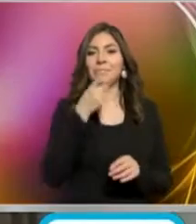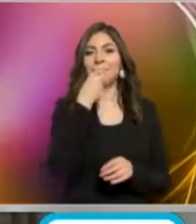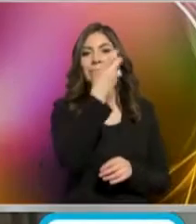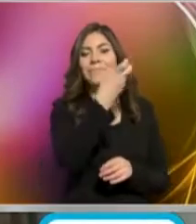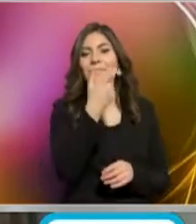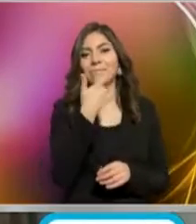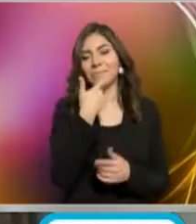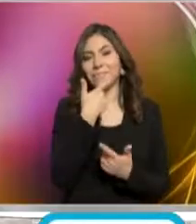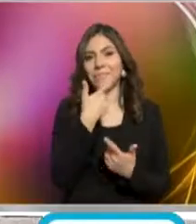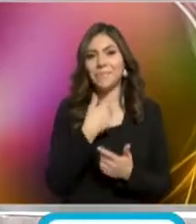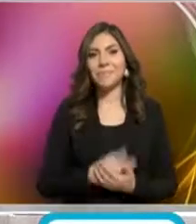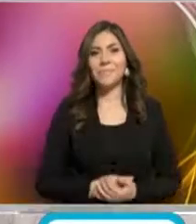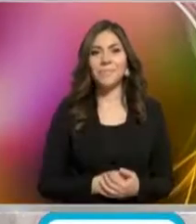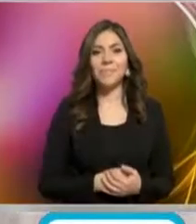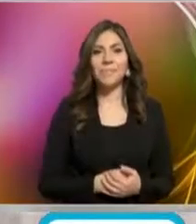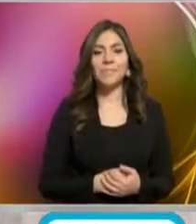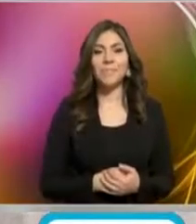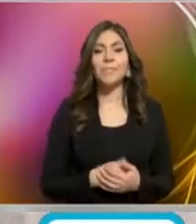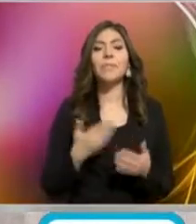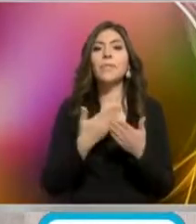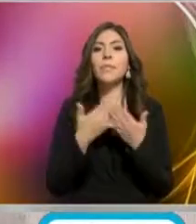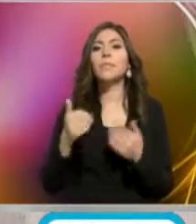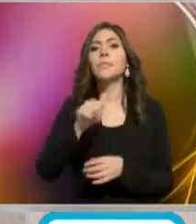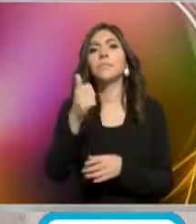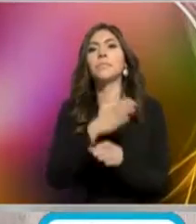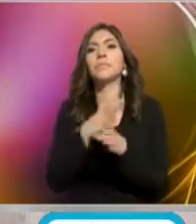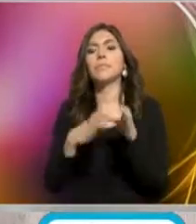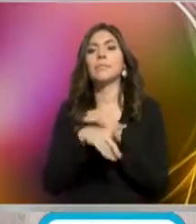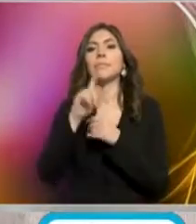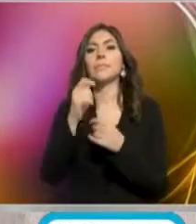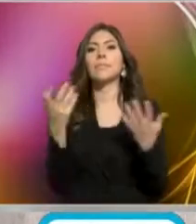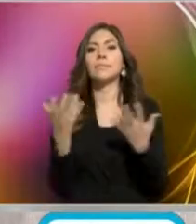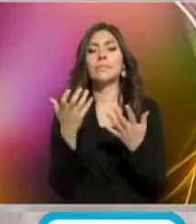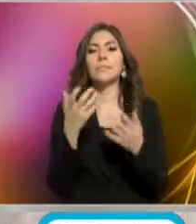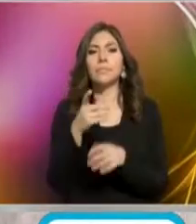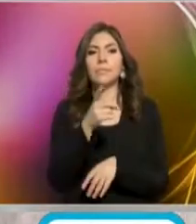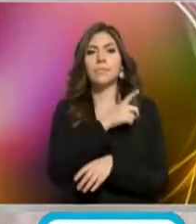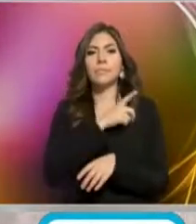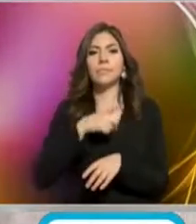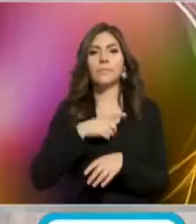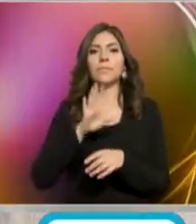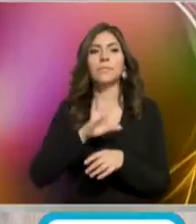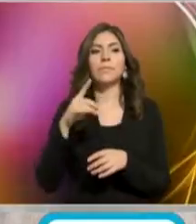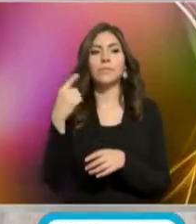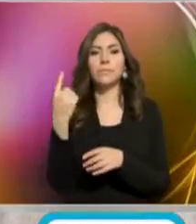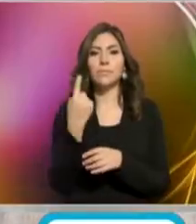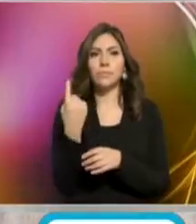Sí. A ver, ¿ahora qué hacemos? Ahora sí, échalo a volar.